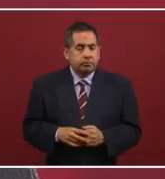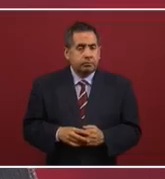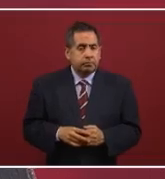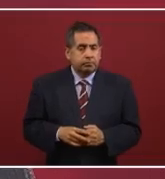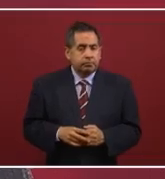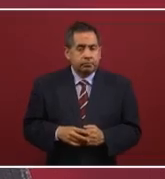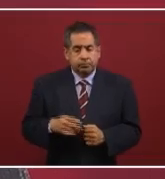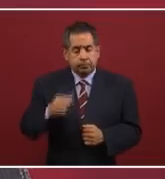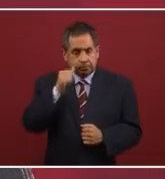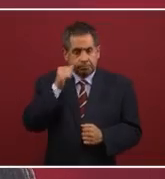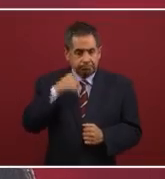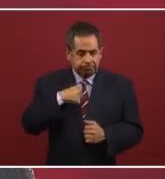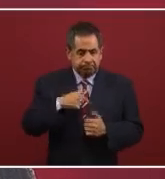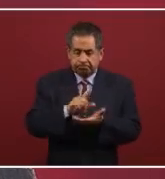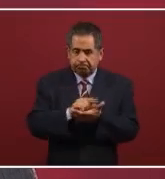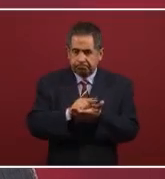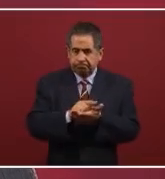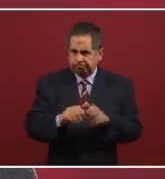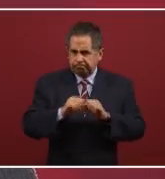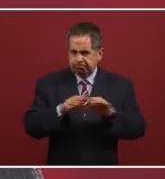mi Twitter: